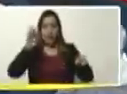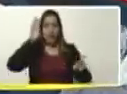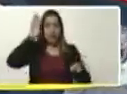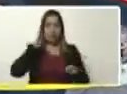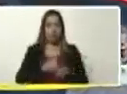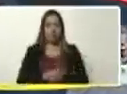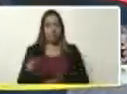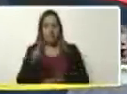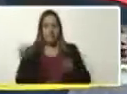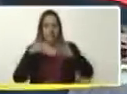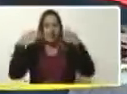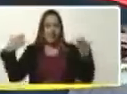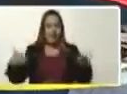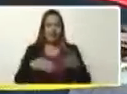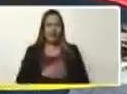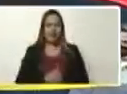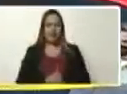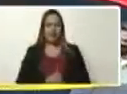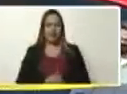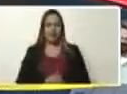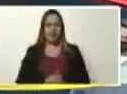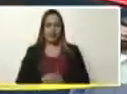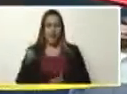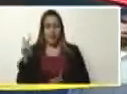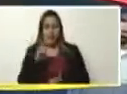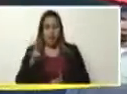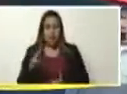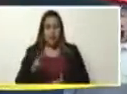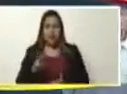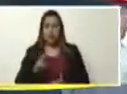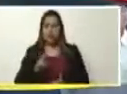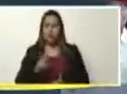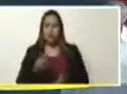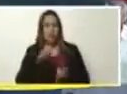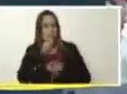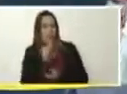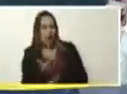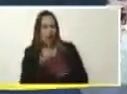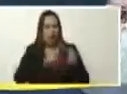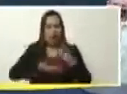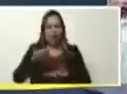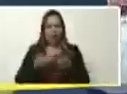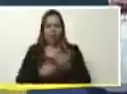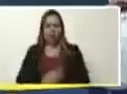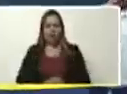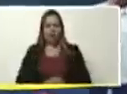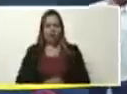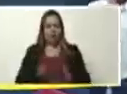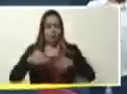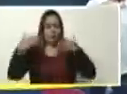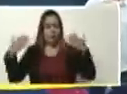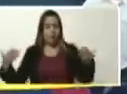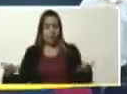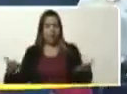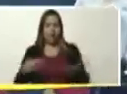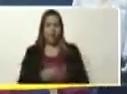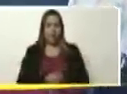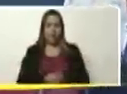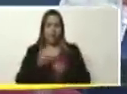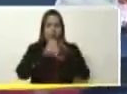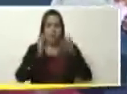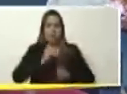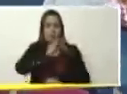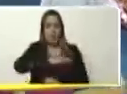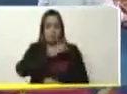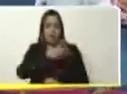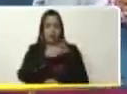La Venezuela grande, la Venezuela próspera, de la máxima felicidad social.